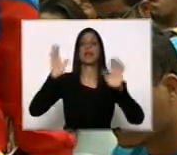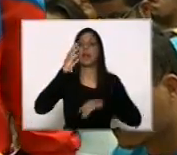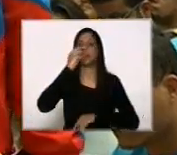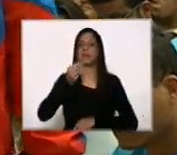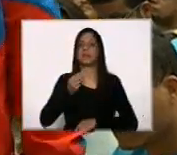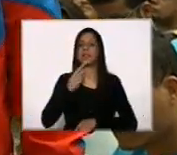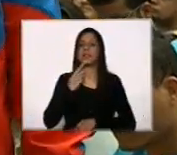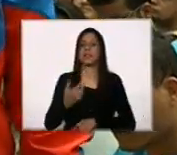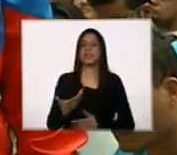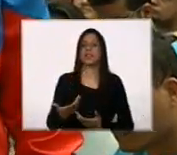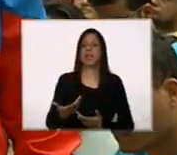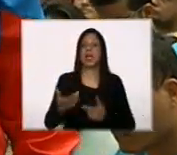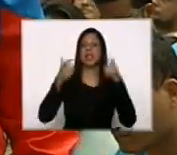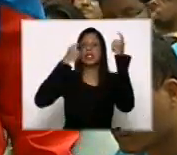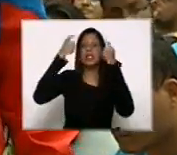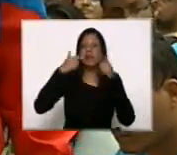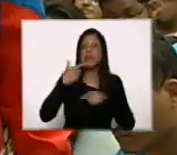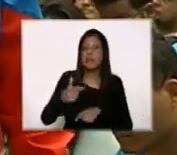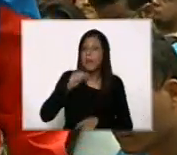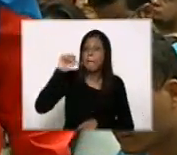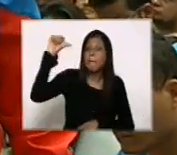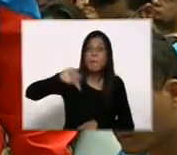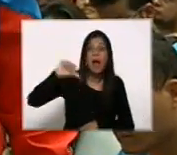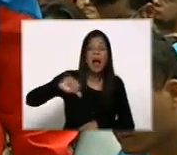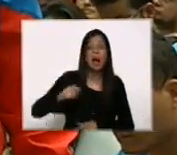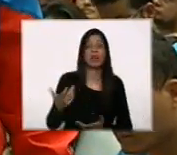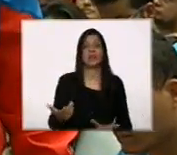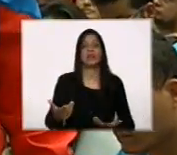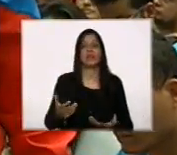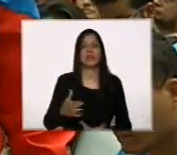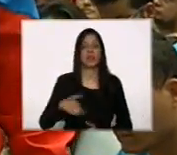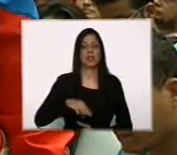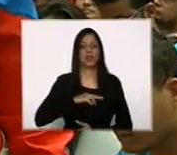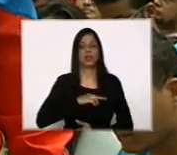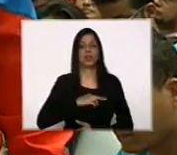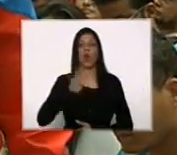maldición bolivariana. Y nosotros, ¿qué hicimos?